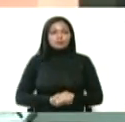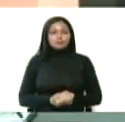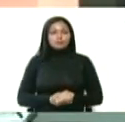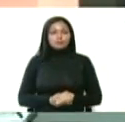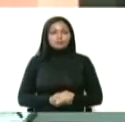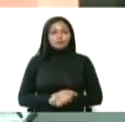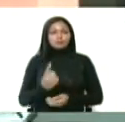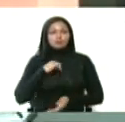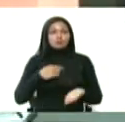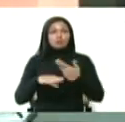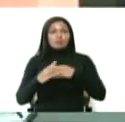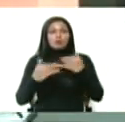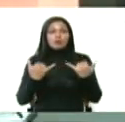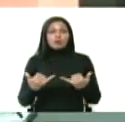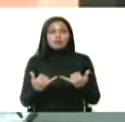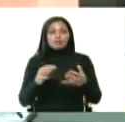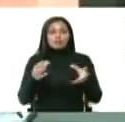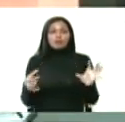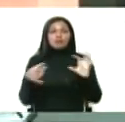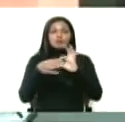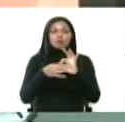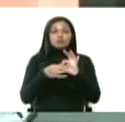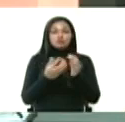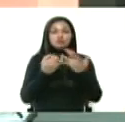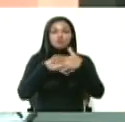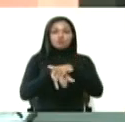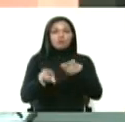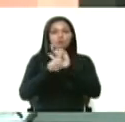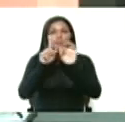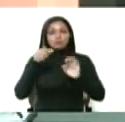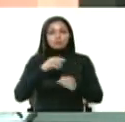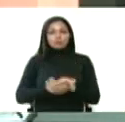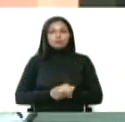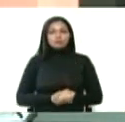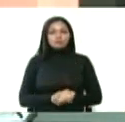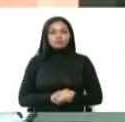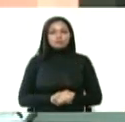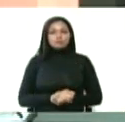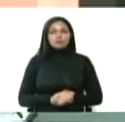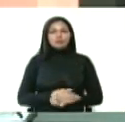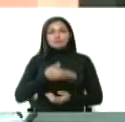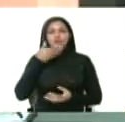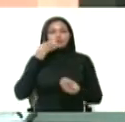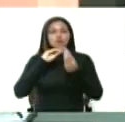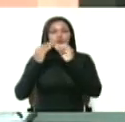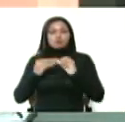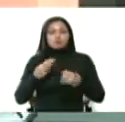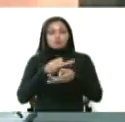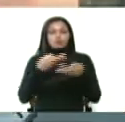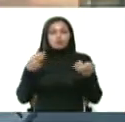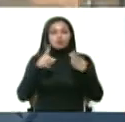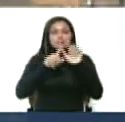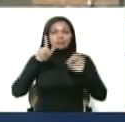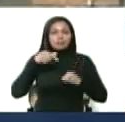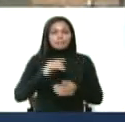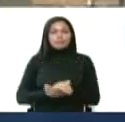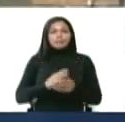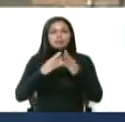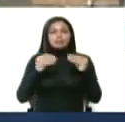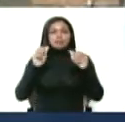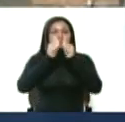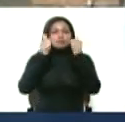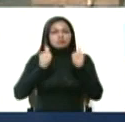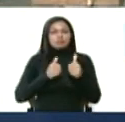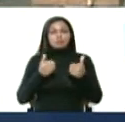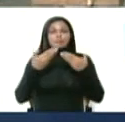de ir a la articulación integral, al mejoramiento y perfeccionamiento de todo el